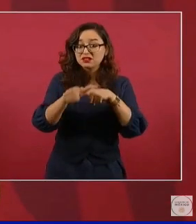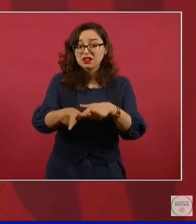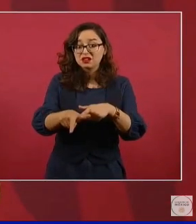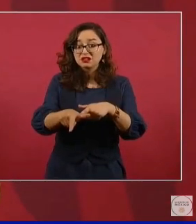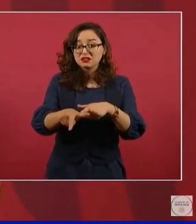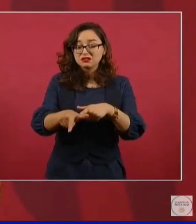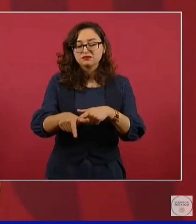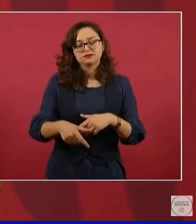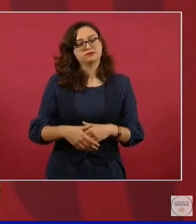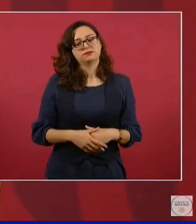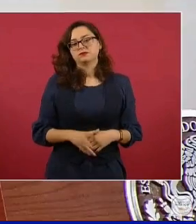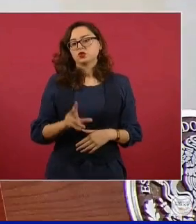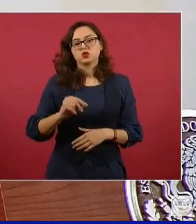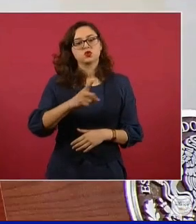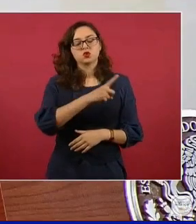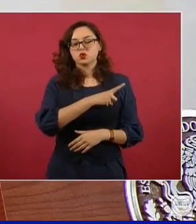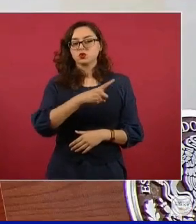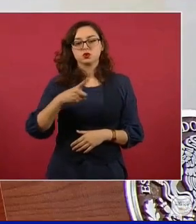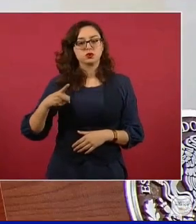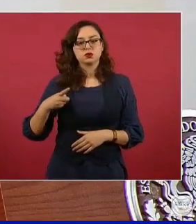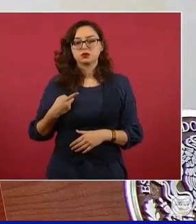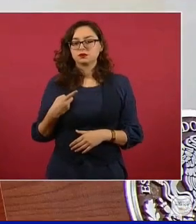con